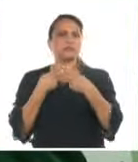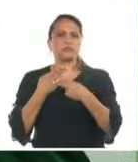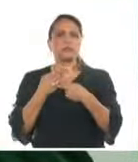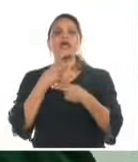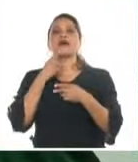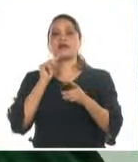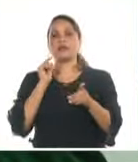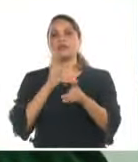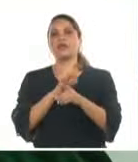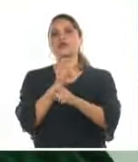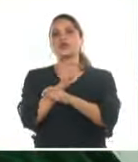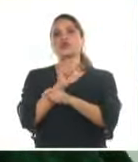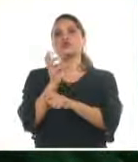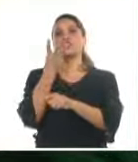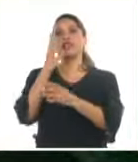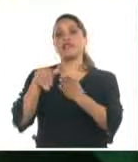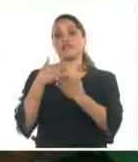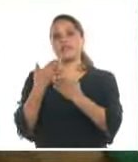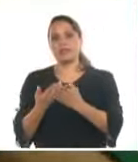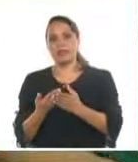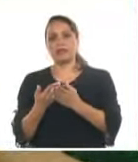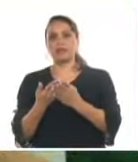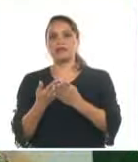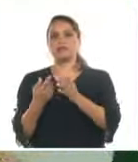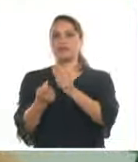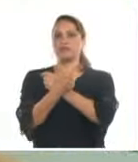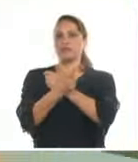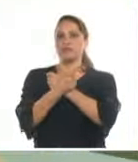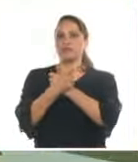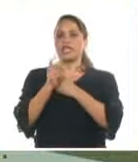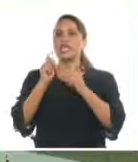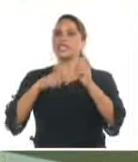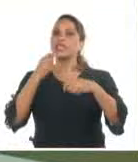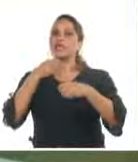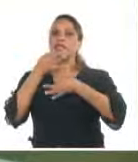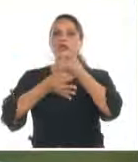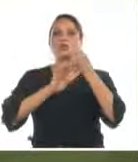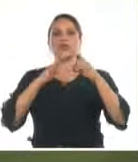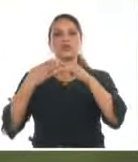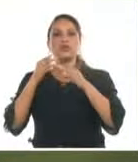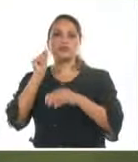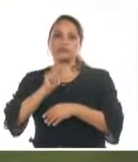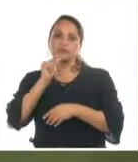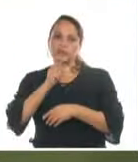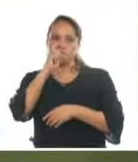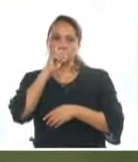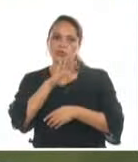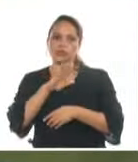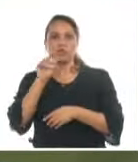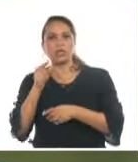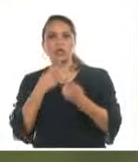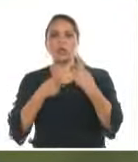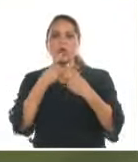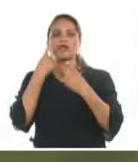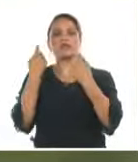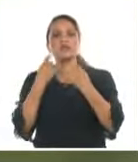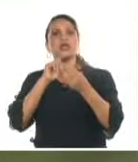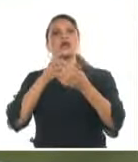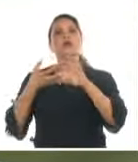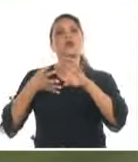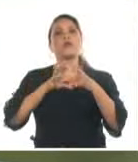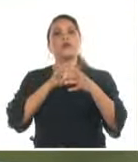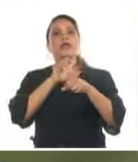comenzaremos un curso de 3 días, donde el lunes serán discusión de casos, sobre todo casos muy complejos que necesitan cirugías complejas,